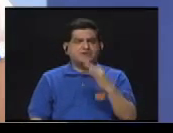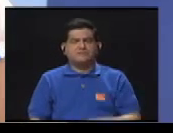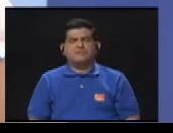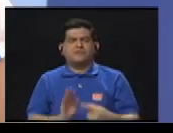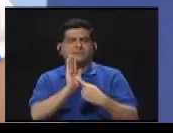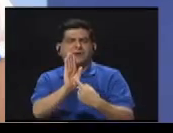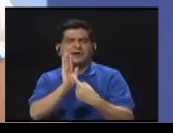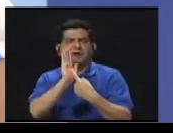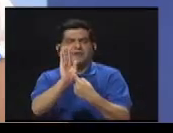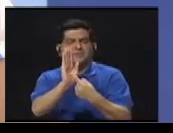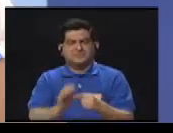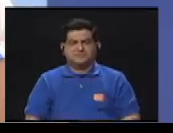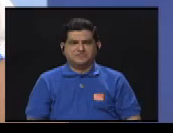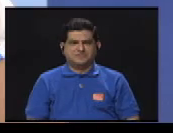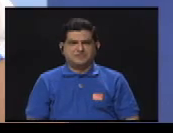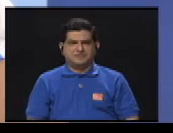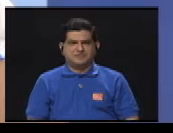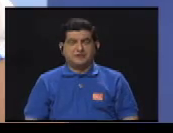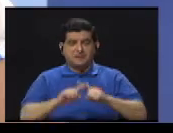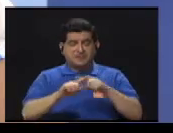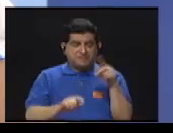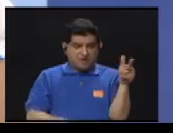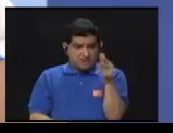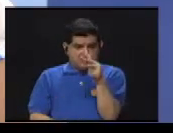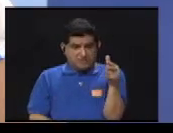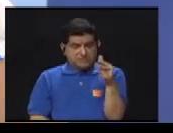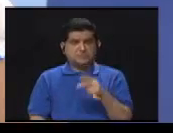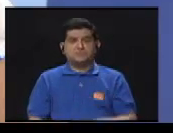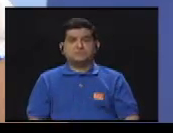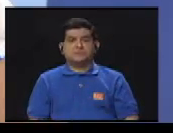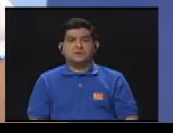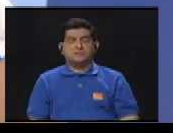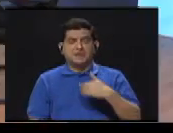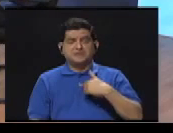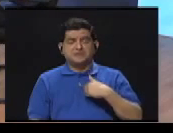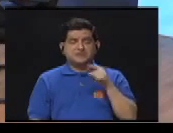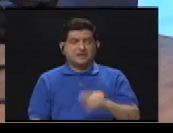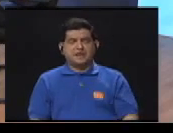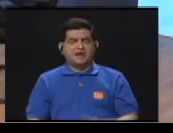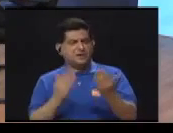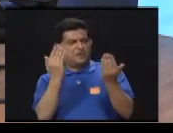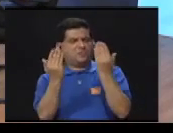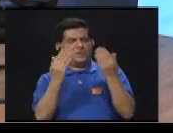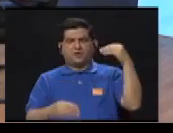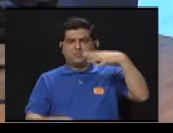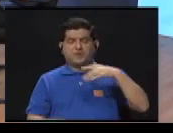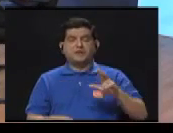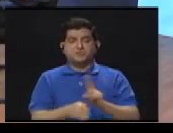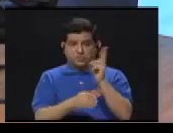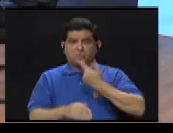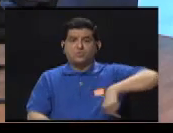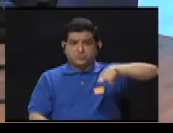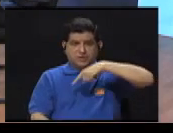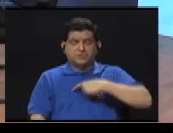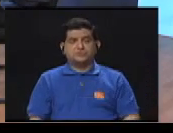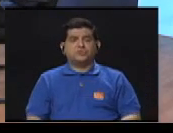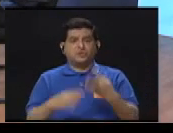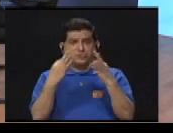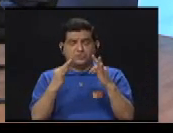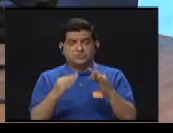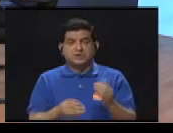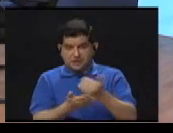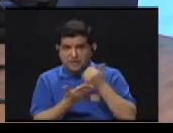plásticamente, digamos, de lo que nos ofrecía. Por ejemplo, hay varias tomas como esta, que es, hay un contraluz fuerte, entonces tratamos de usar eso como claro, para darle un